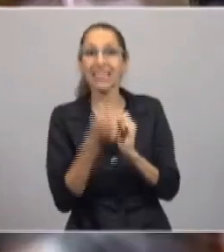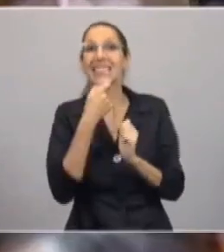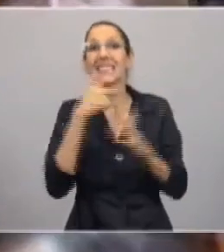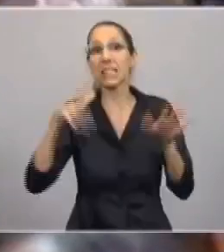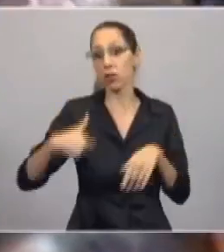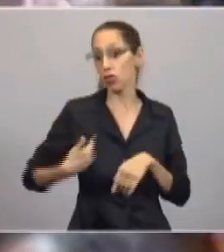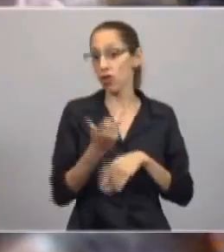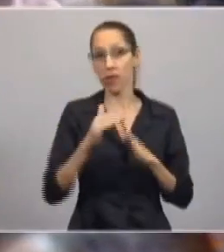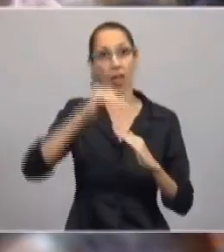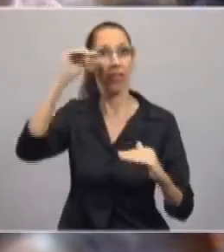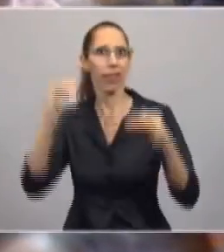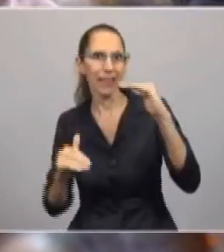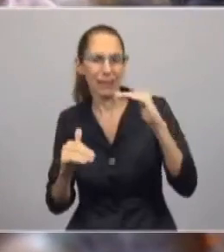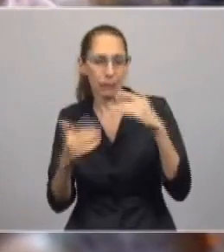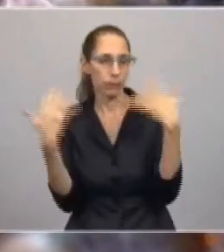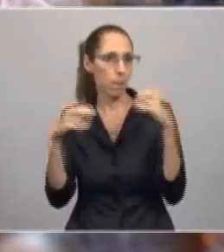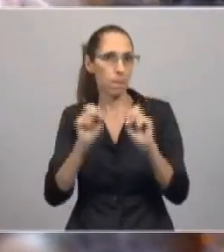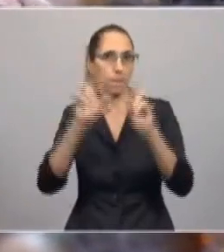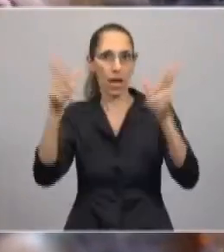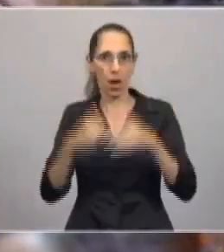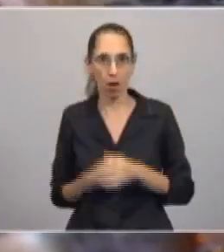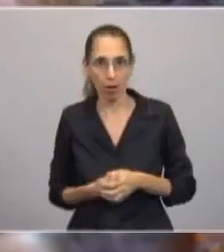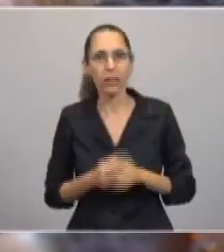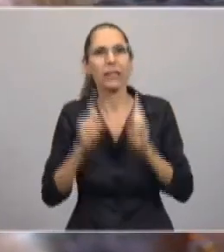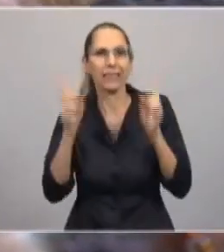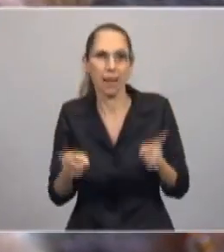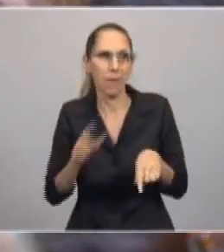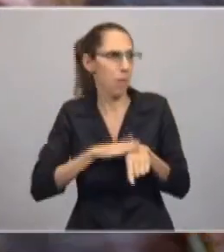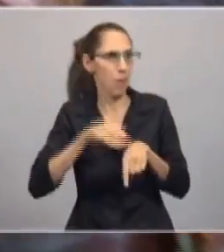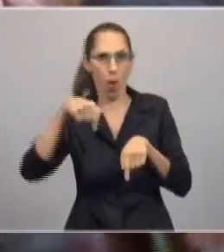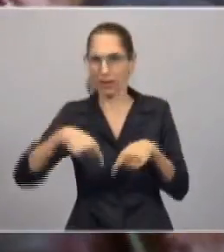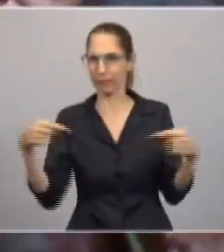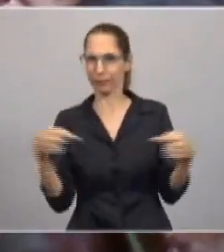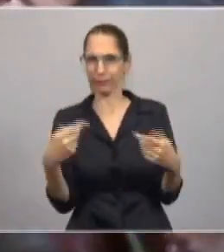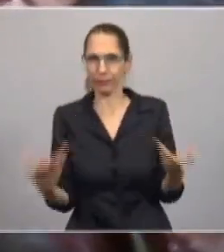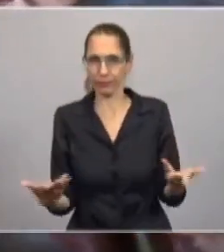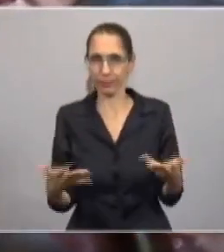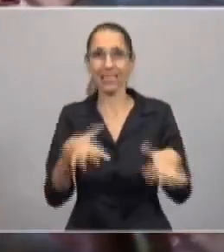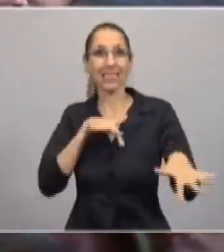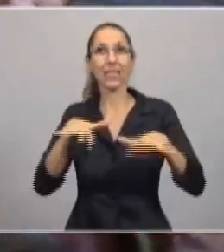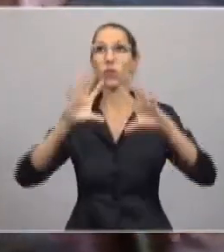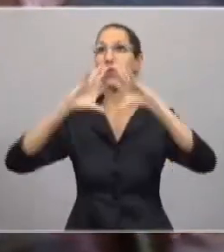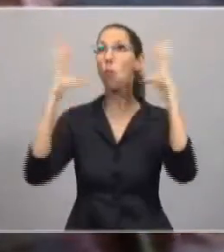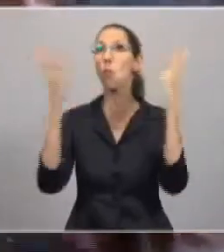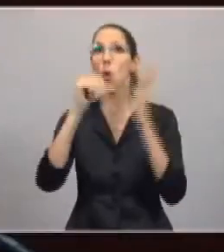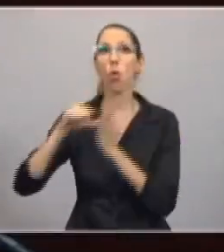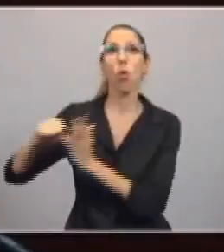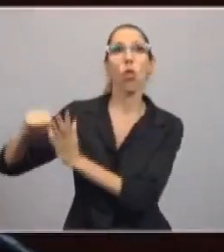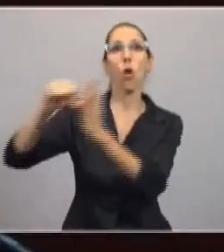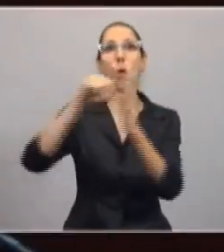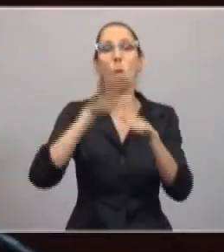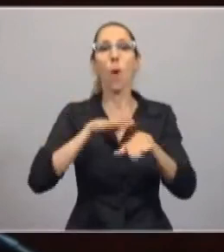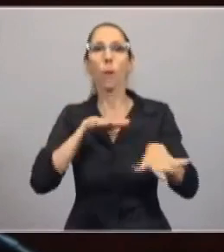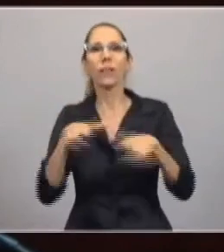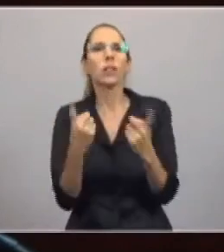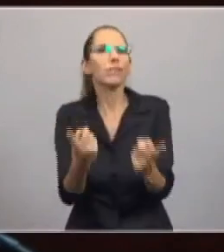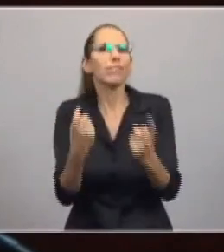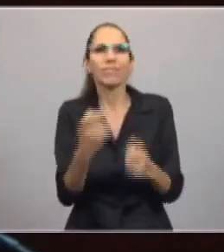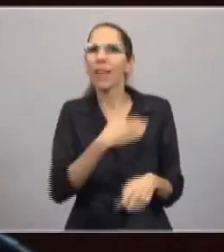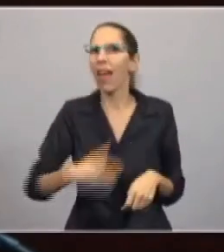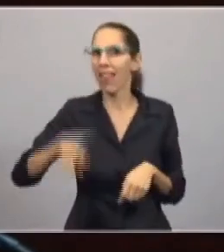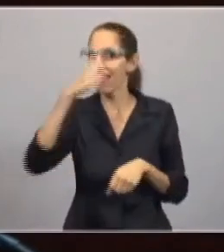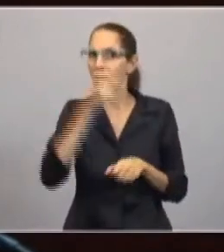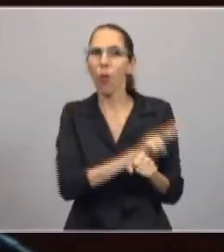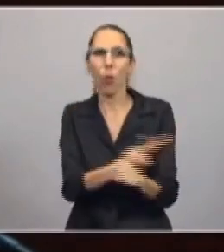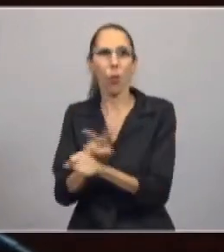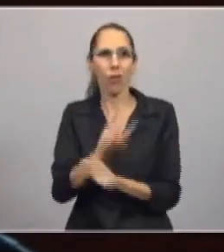nuestra, y es además totalmente inoportuno. El contexto mundial exige de Estados protectores. Los países